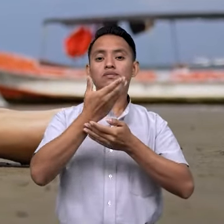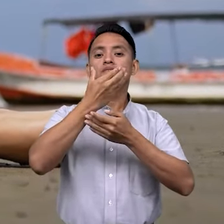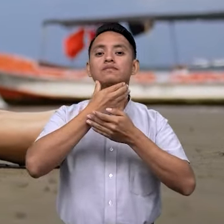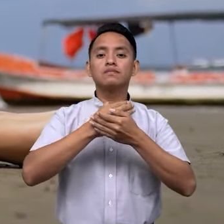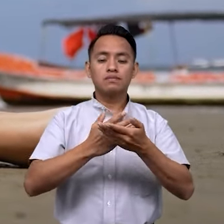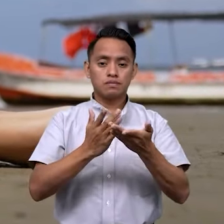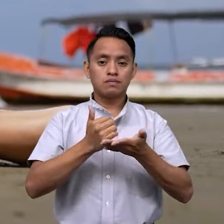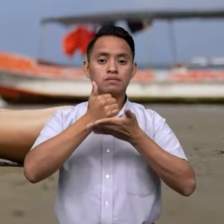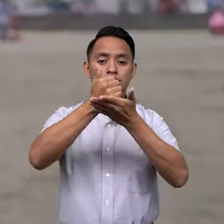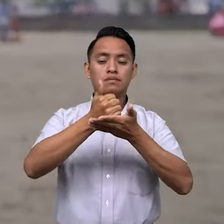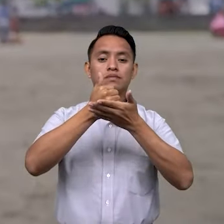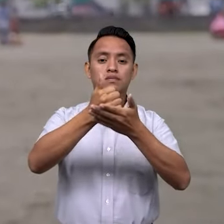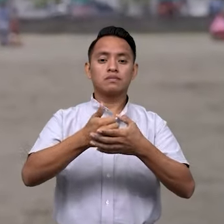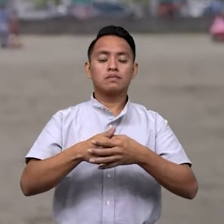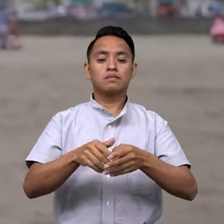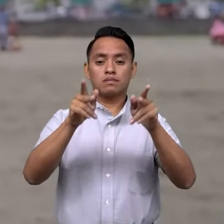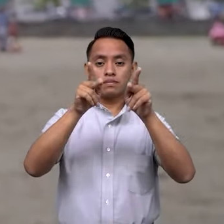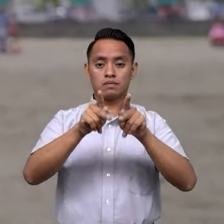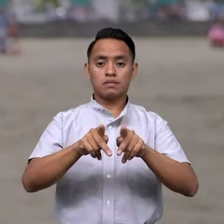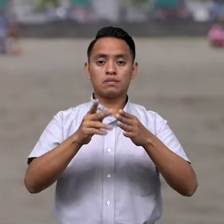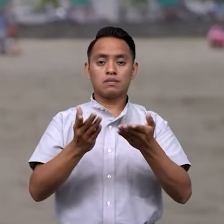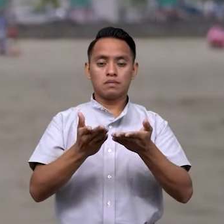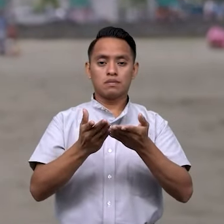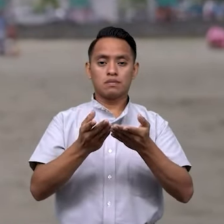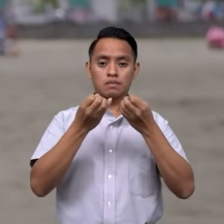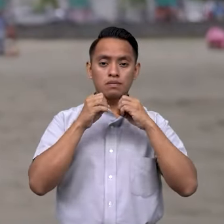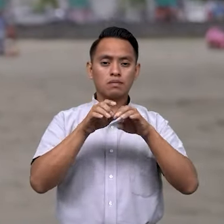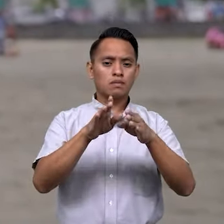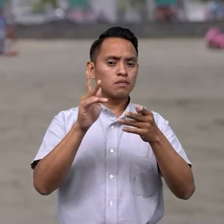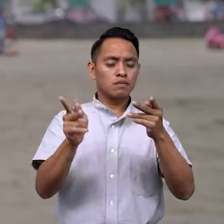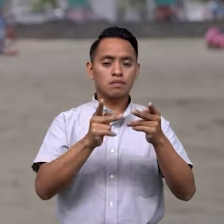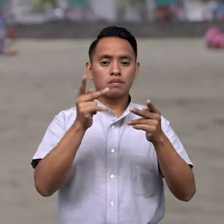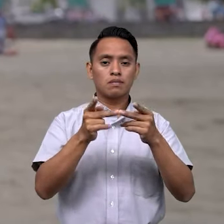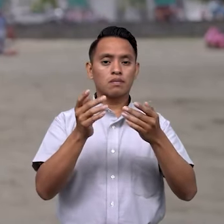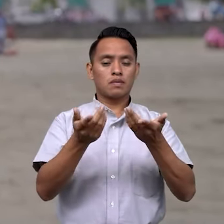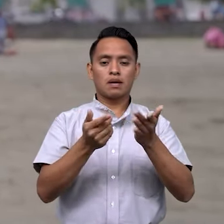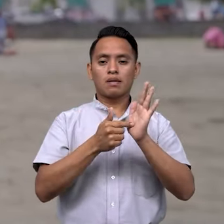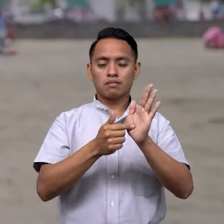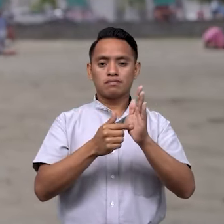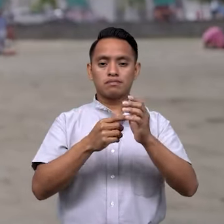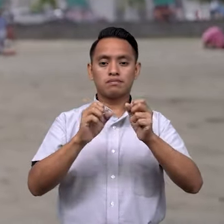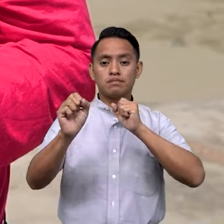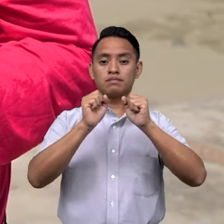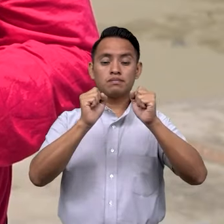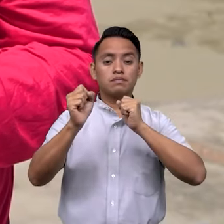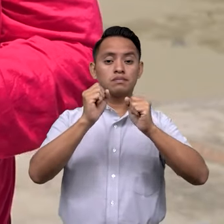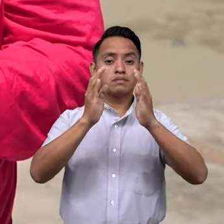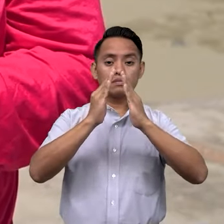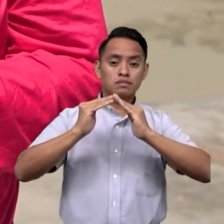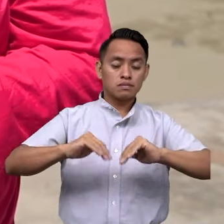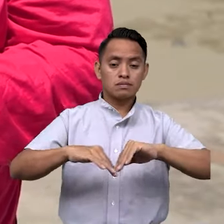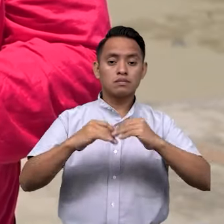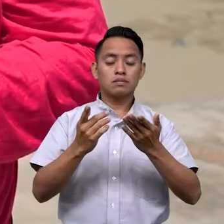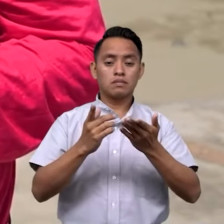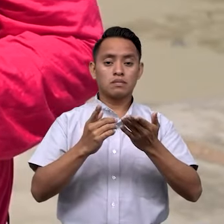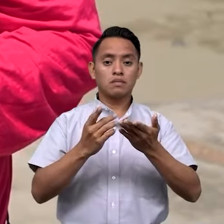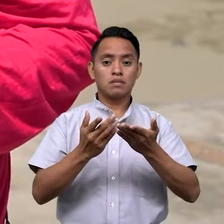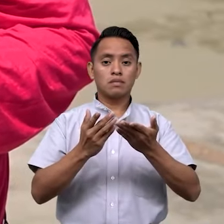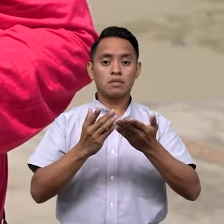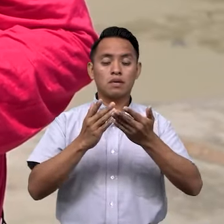brindar los primeros auxilios. Nuestra gente se mantiene muy informada. Hay un pequeño temblor a altas horas de la noche y hasta la